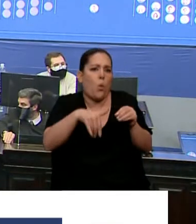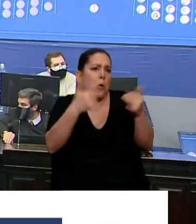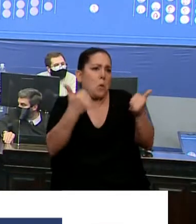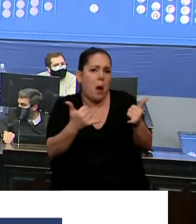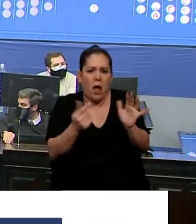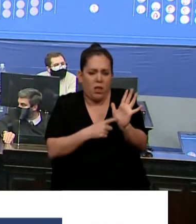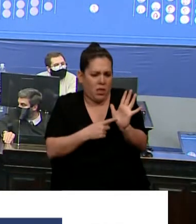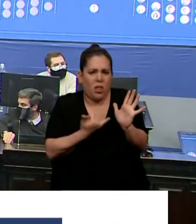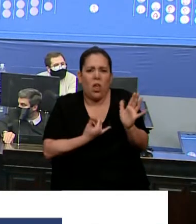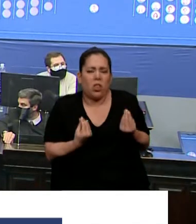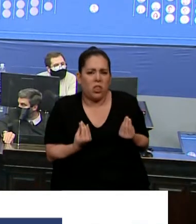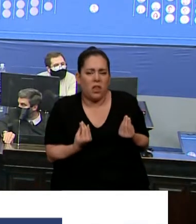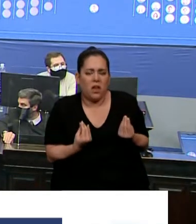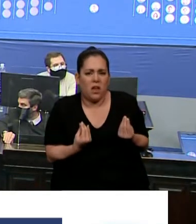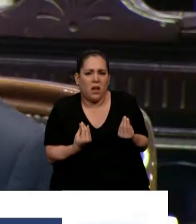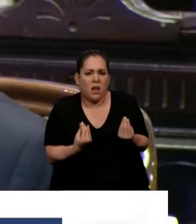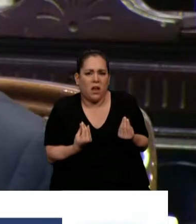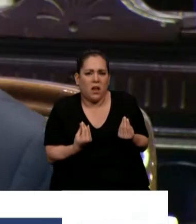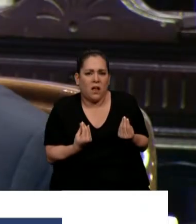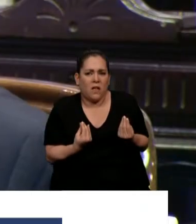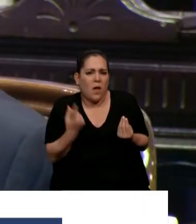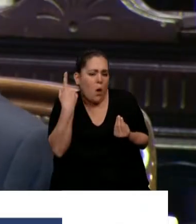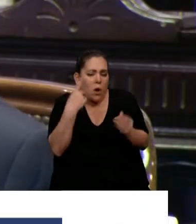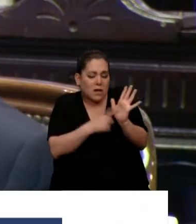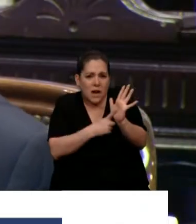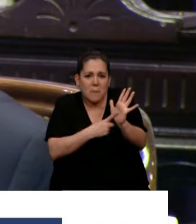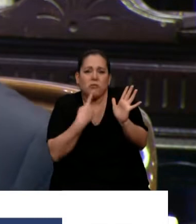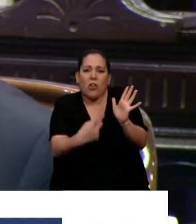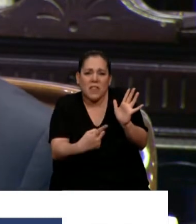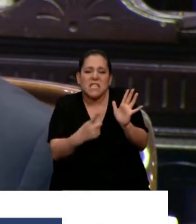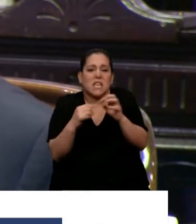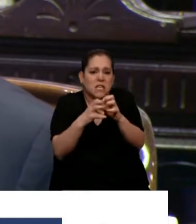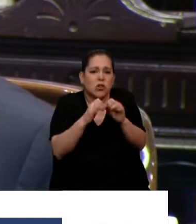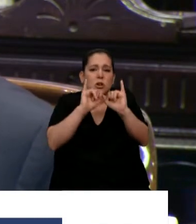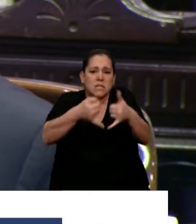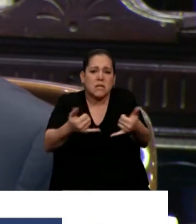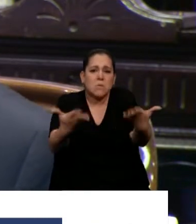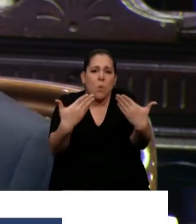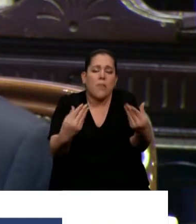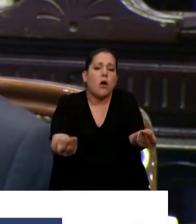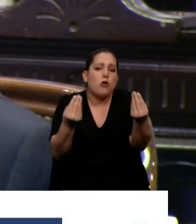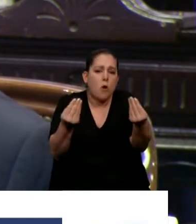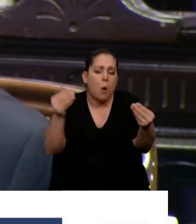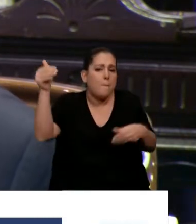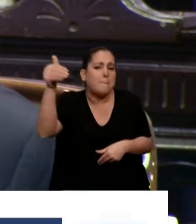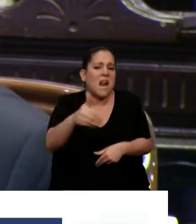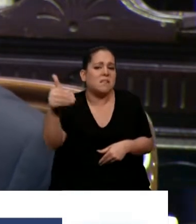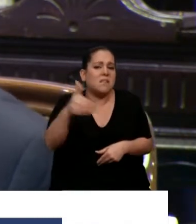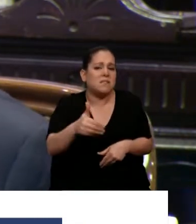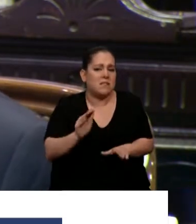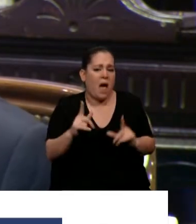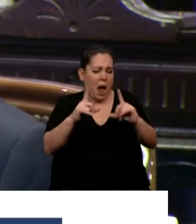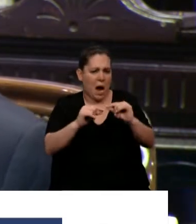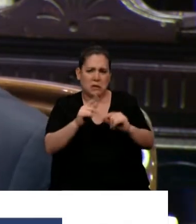el reglamento, la única sesión que admite es la presencial. No pueden decir que el artículo